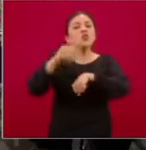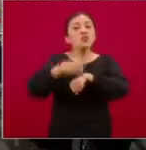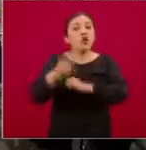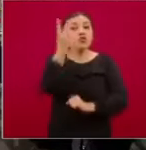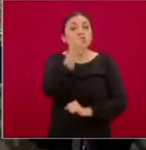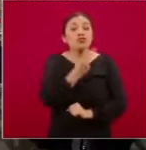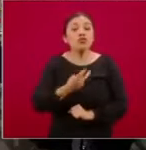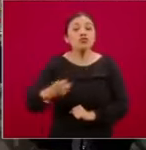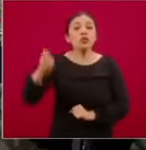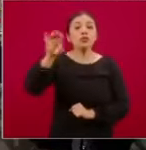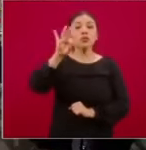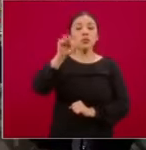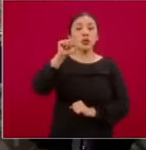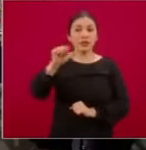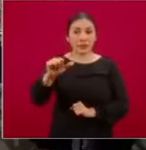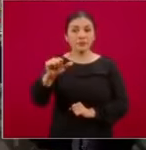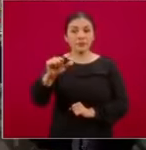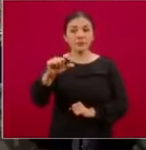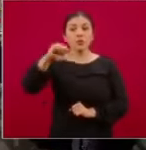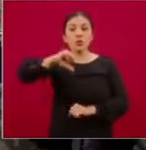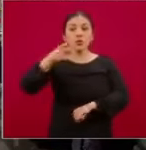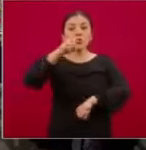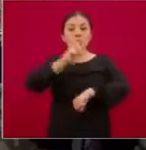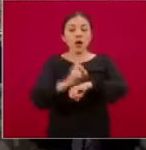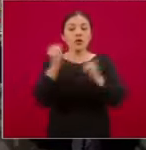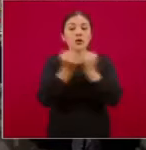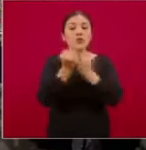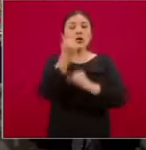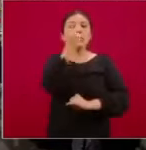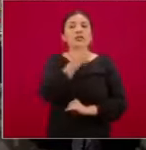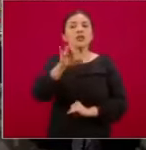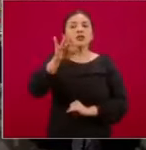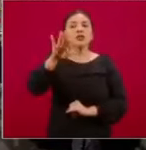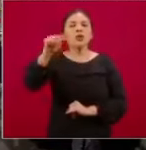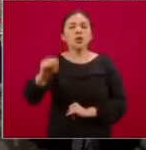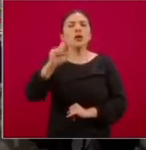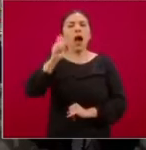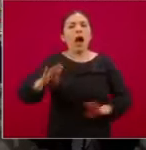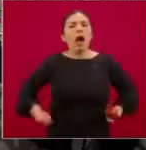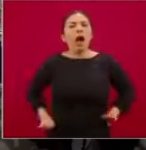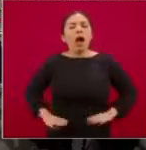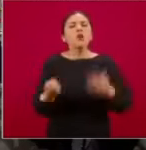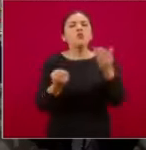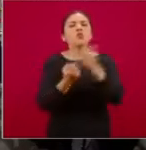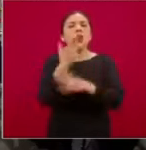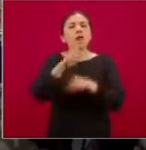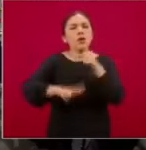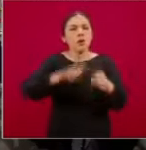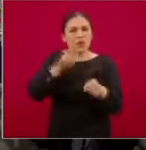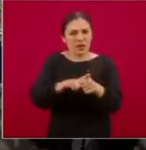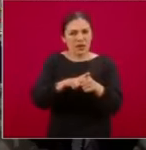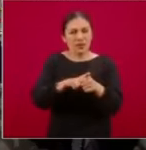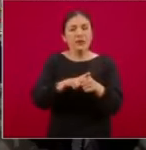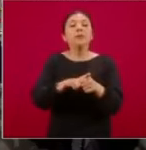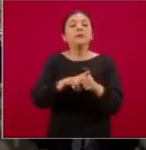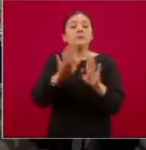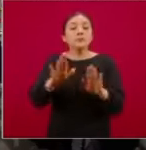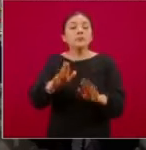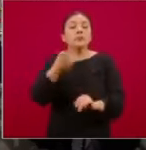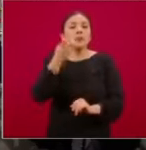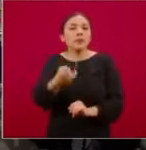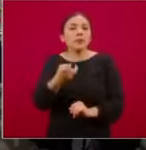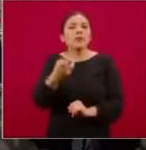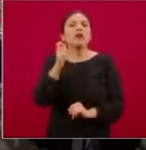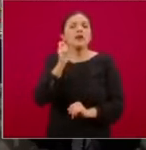ya 246, en este día también número 159 de la nueva normalidad, en